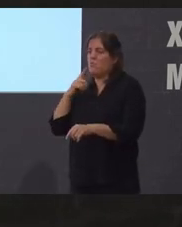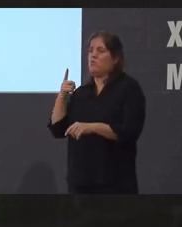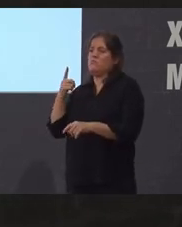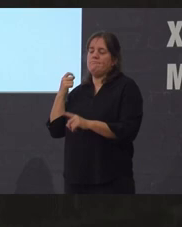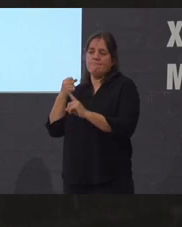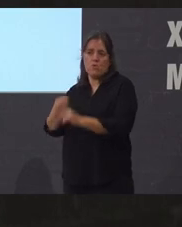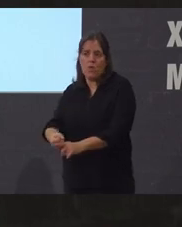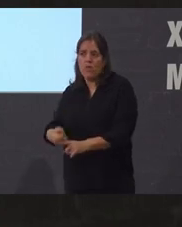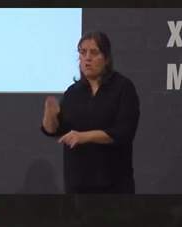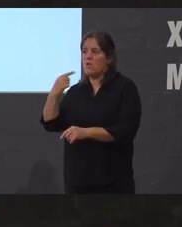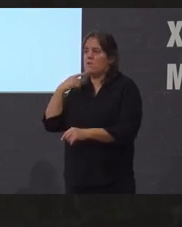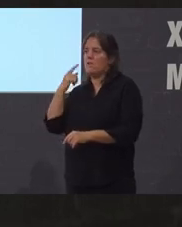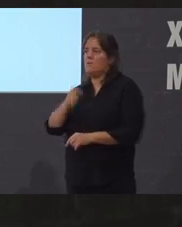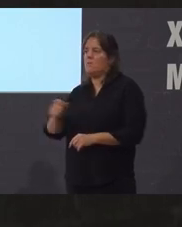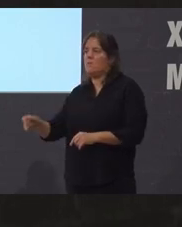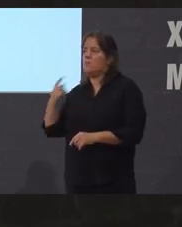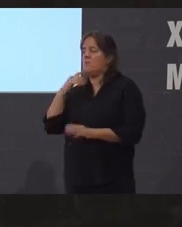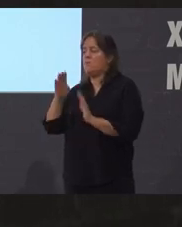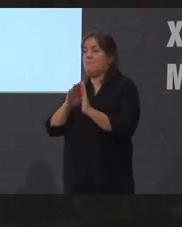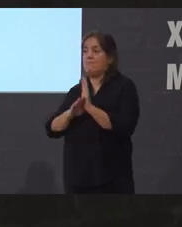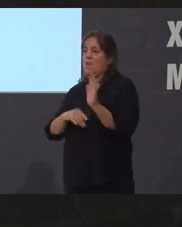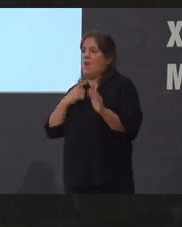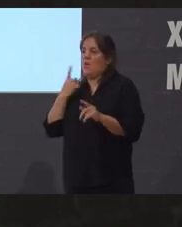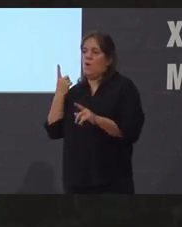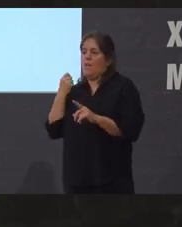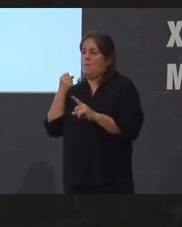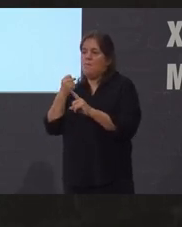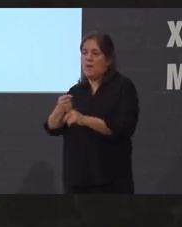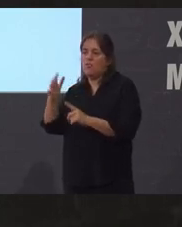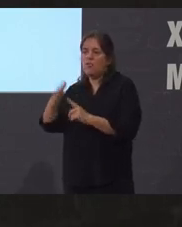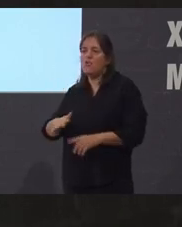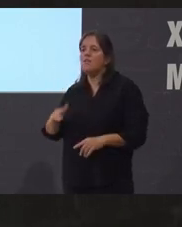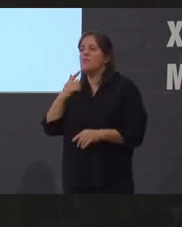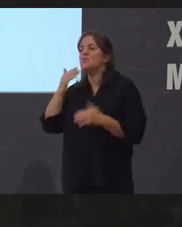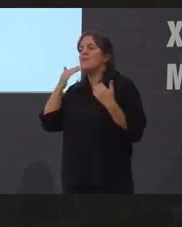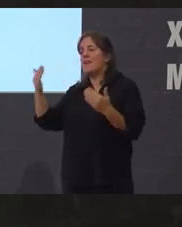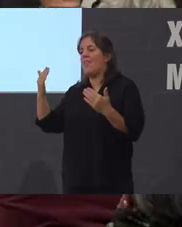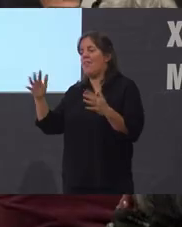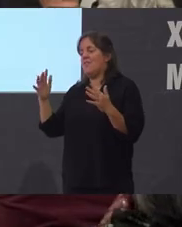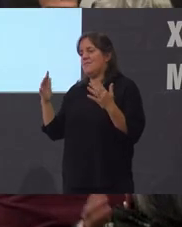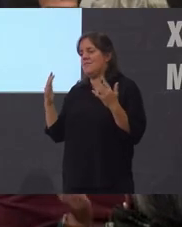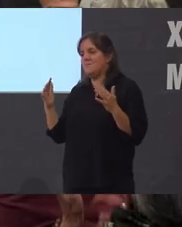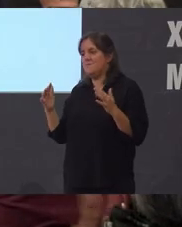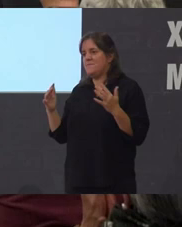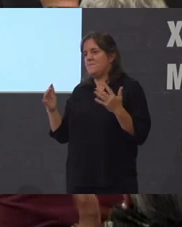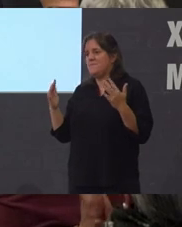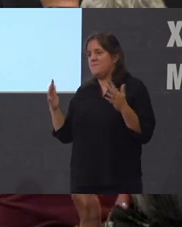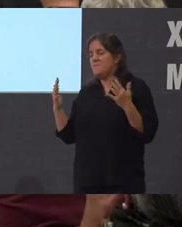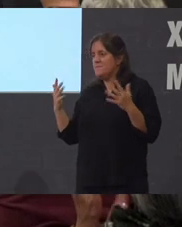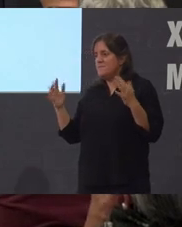as mesmas leis represivas, etc., etc., etc. Moitas gracias.